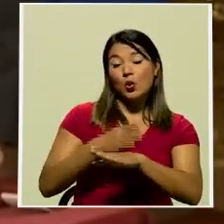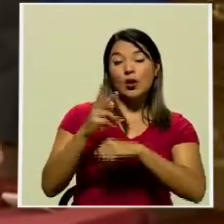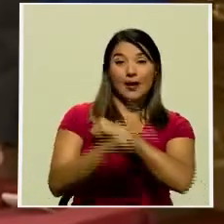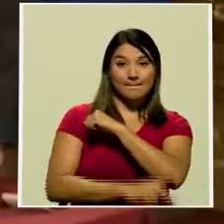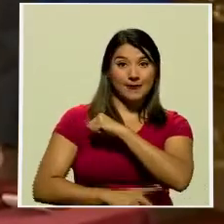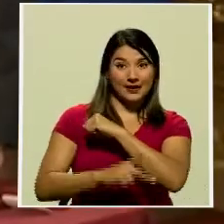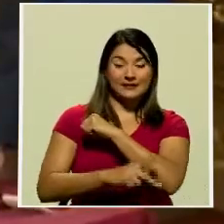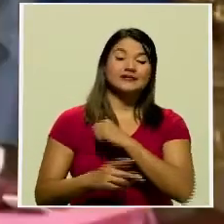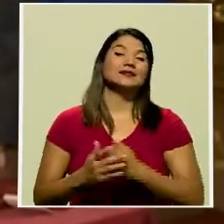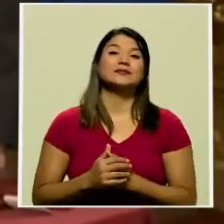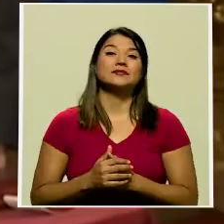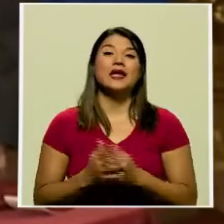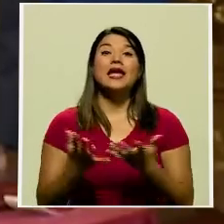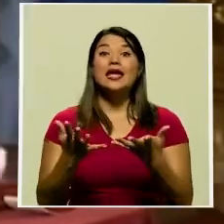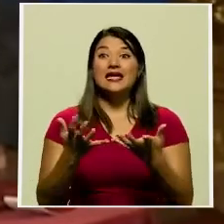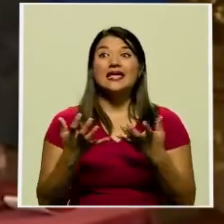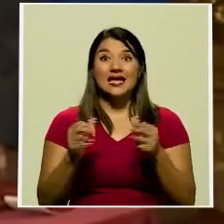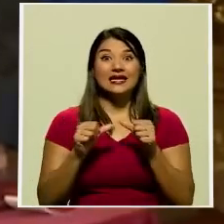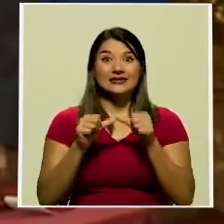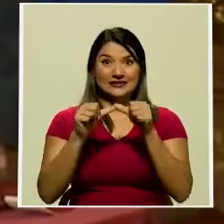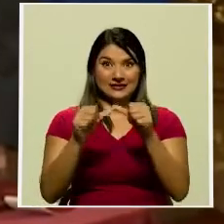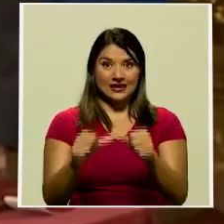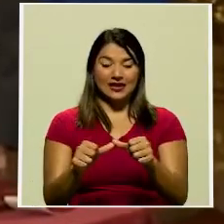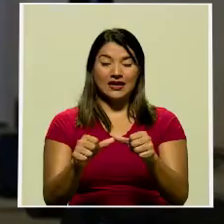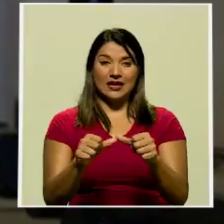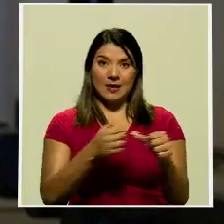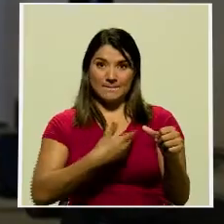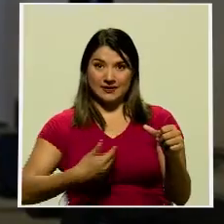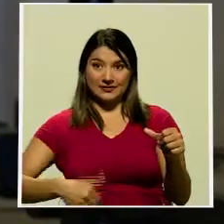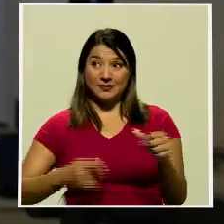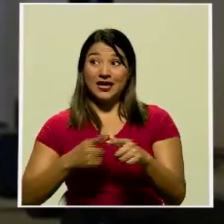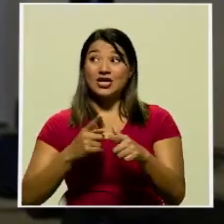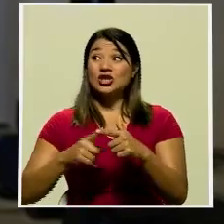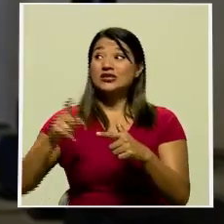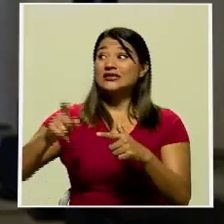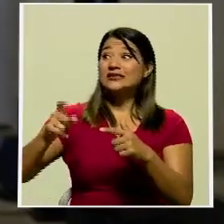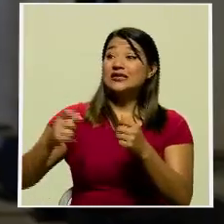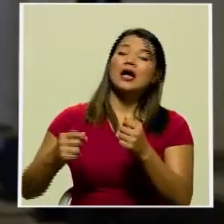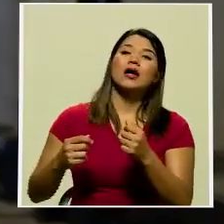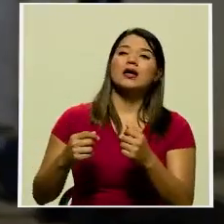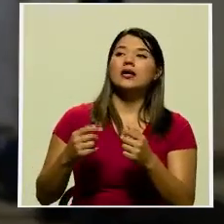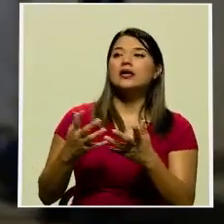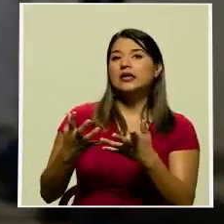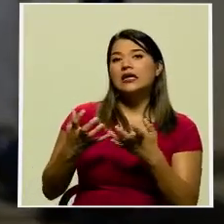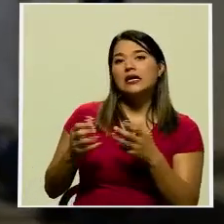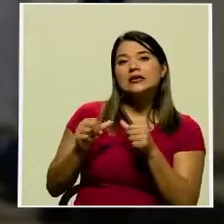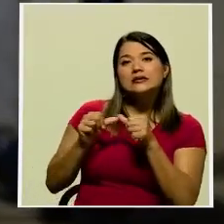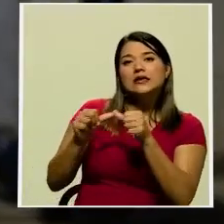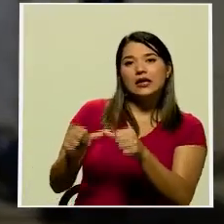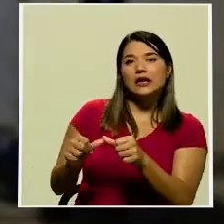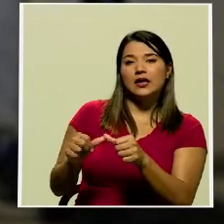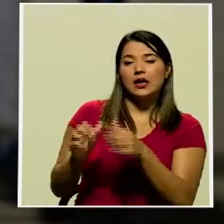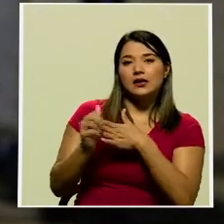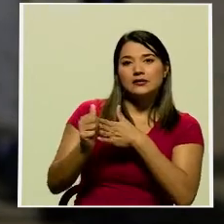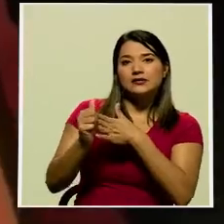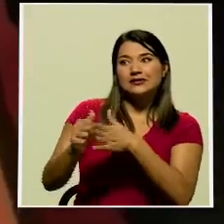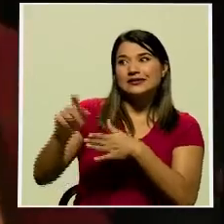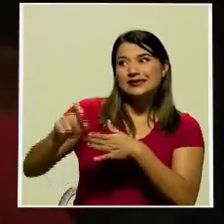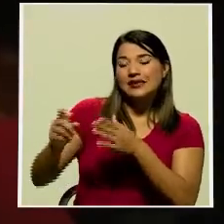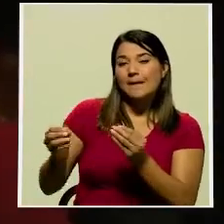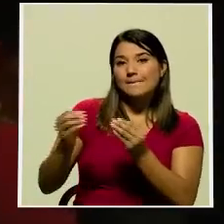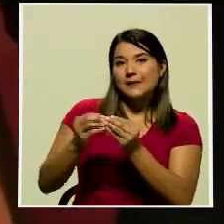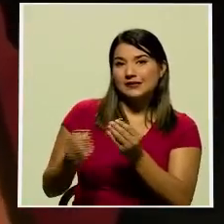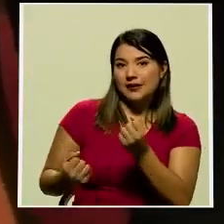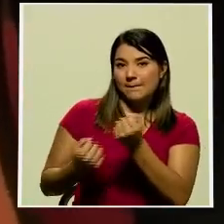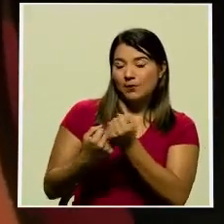Conte pretende seguir en el cargo y para ello espera obtener apoyos para un tercer mandato de sectores independientes y de centro. Por